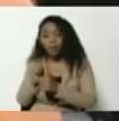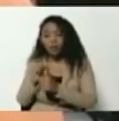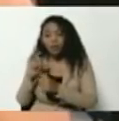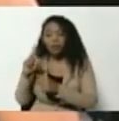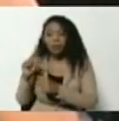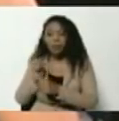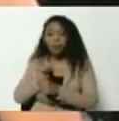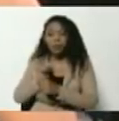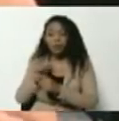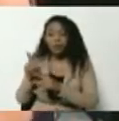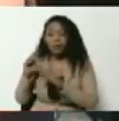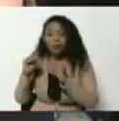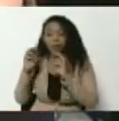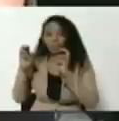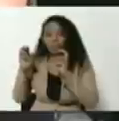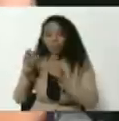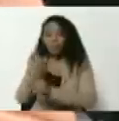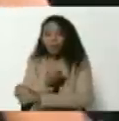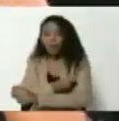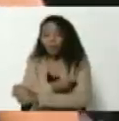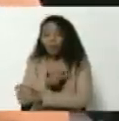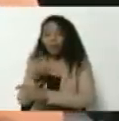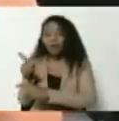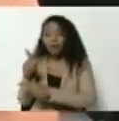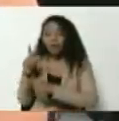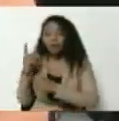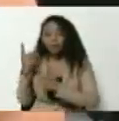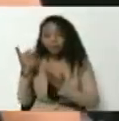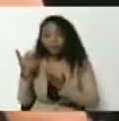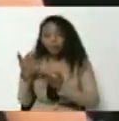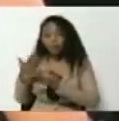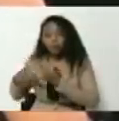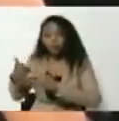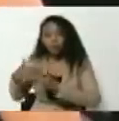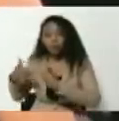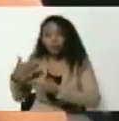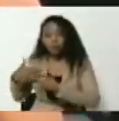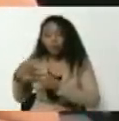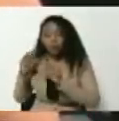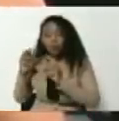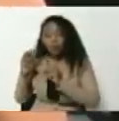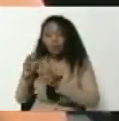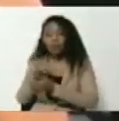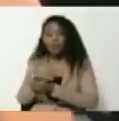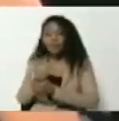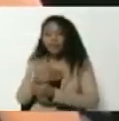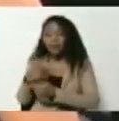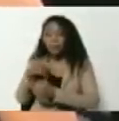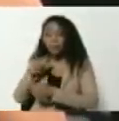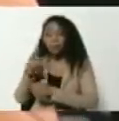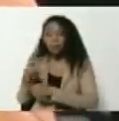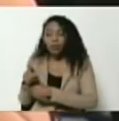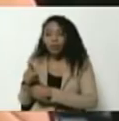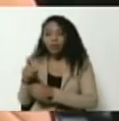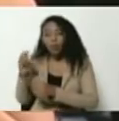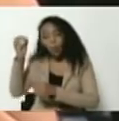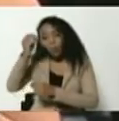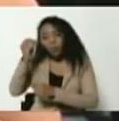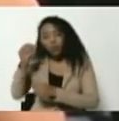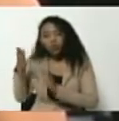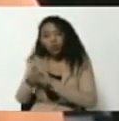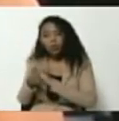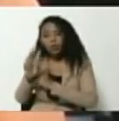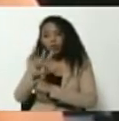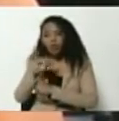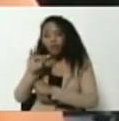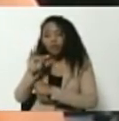también que se habló del tema de las vacunas y teniendo en cuenta la relación que usted tiene con el tema, quisiera preguntarle eso, también su opinión con respecto a dos